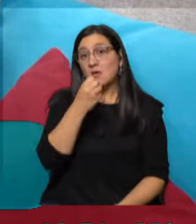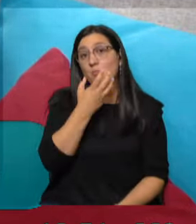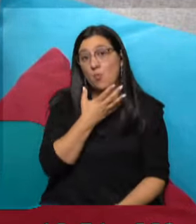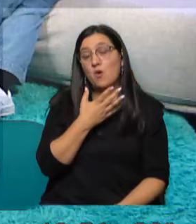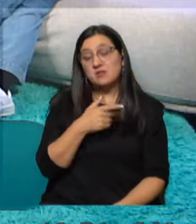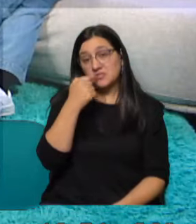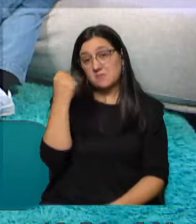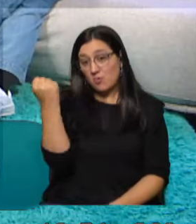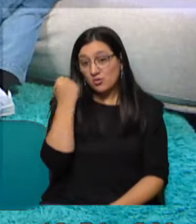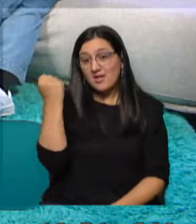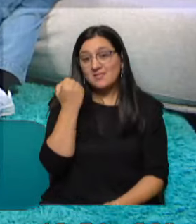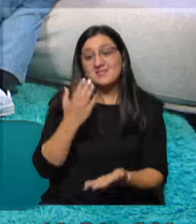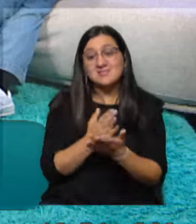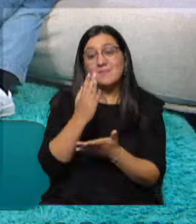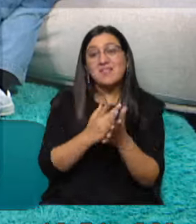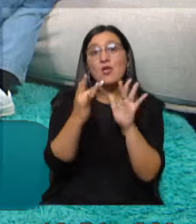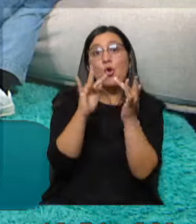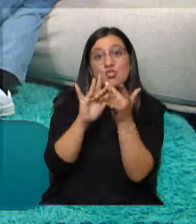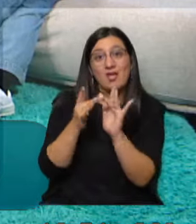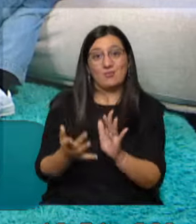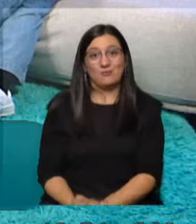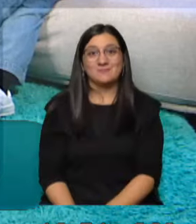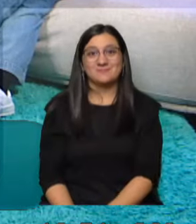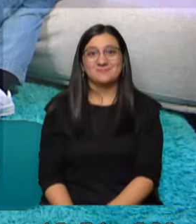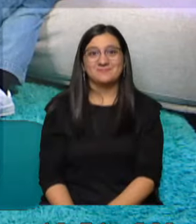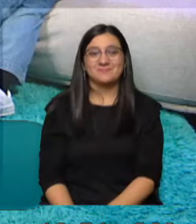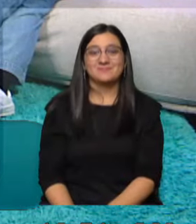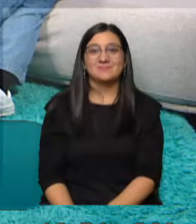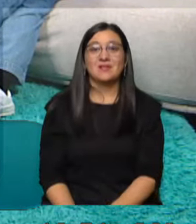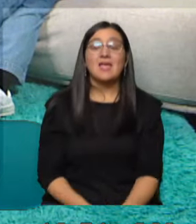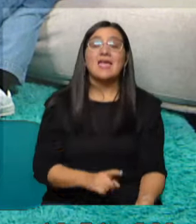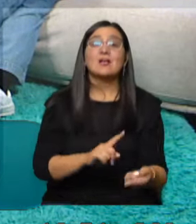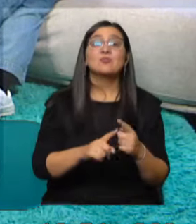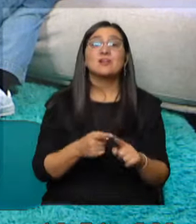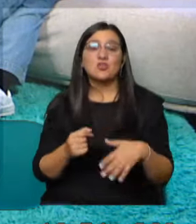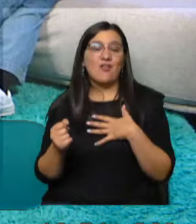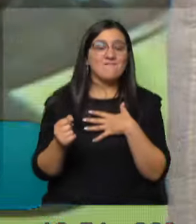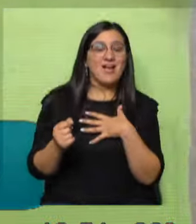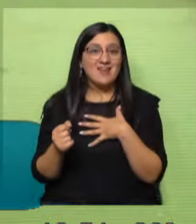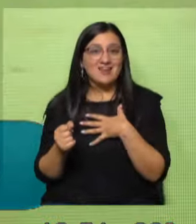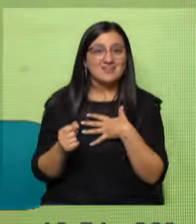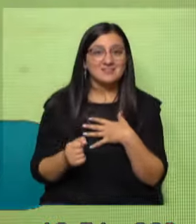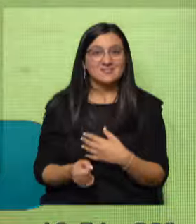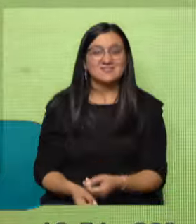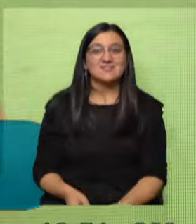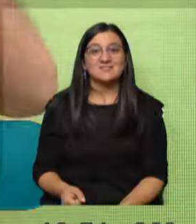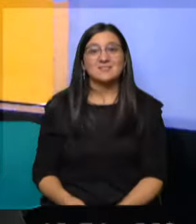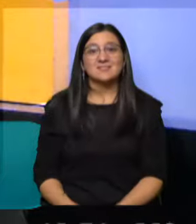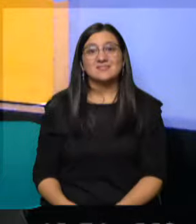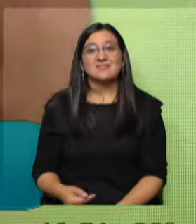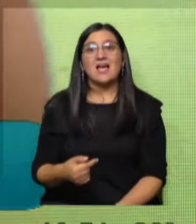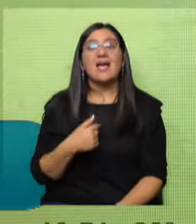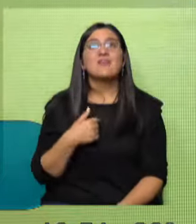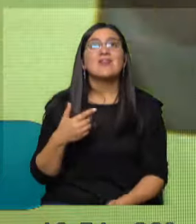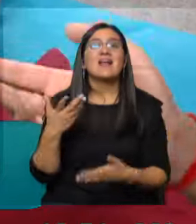día. Estar siempre como ahí cerca. Sí, obvio, está buenísimo. Qué momento. ¿Cómo te llevas con el baile? Porque yo me acuerdo que bien. Admítelo, ¿no? Que es un